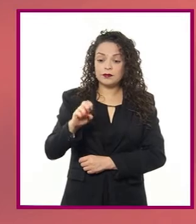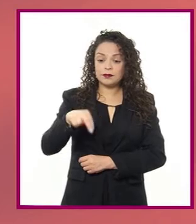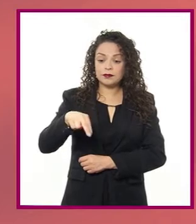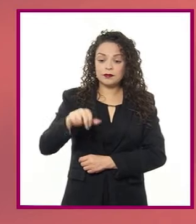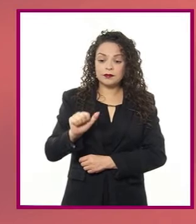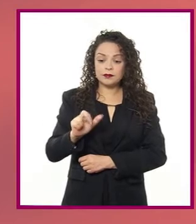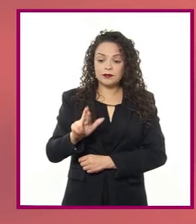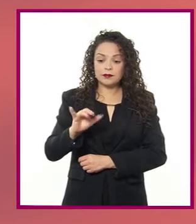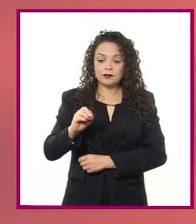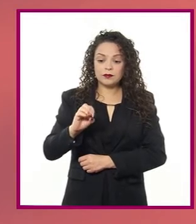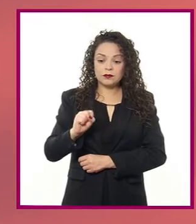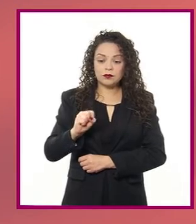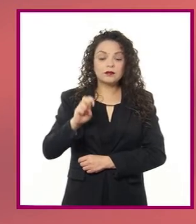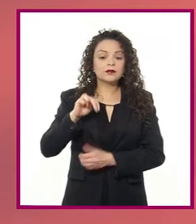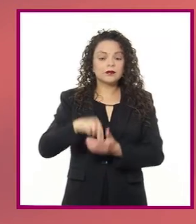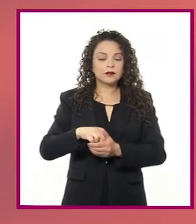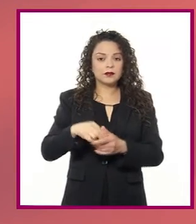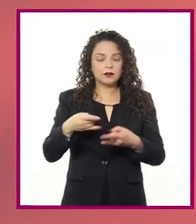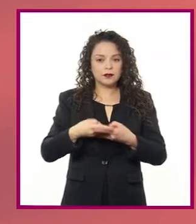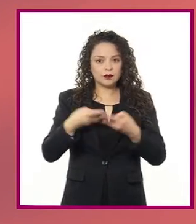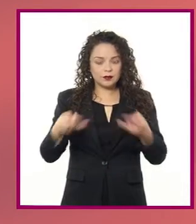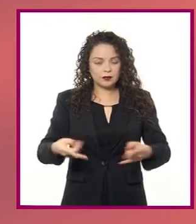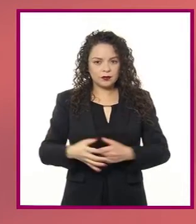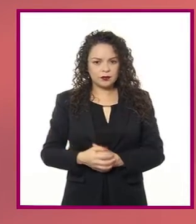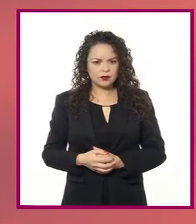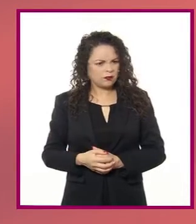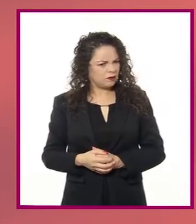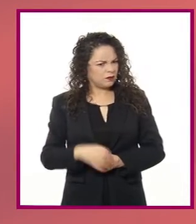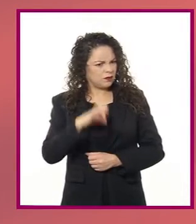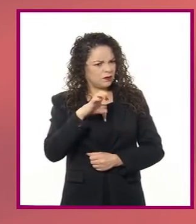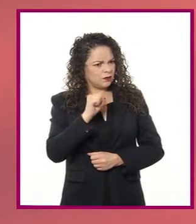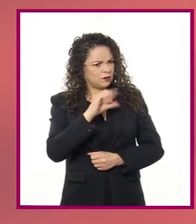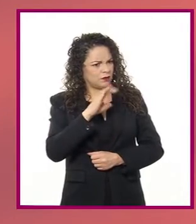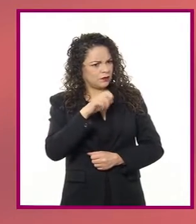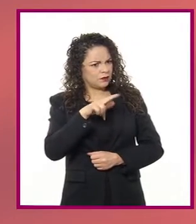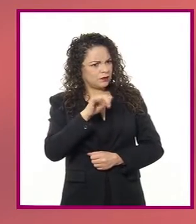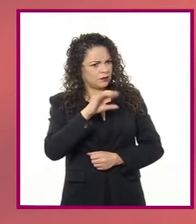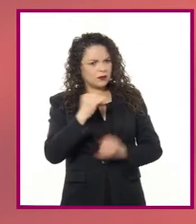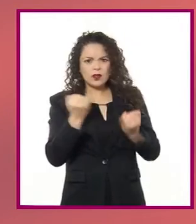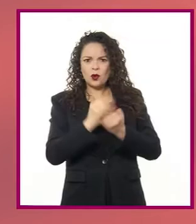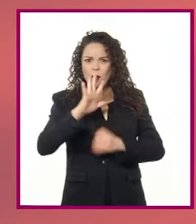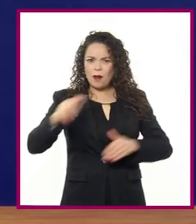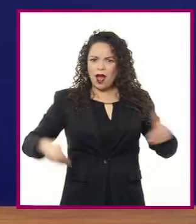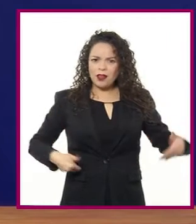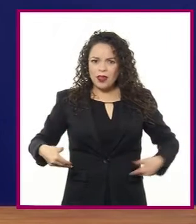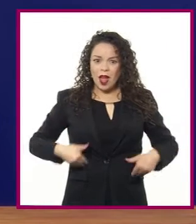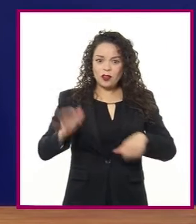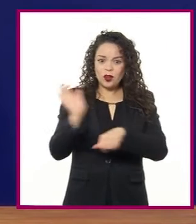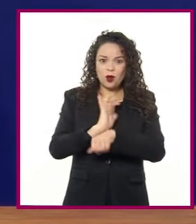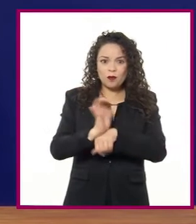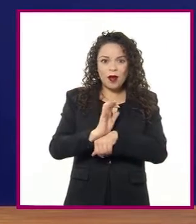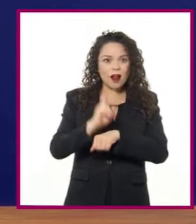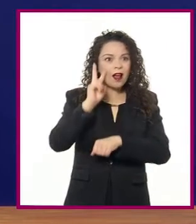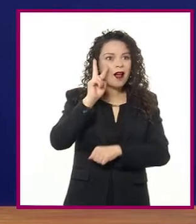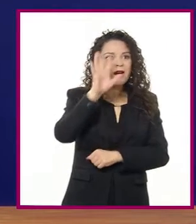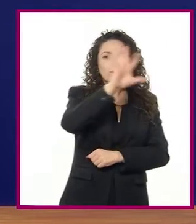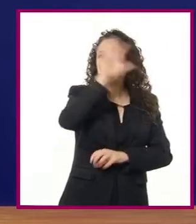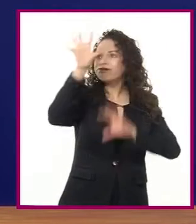historietas. ¿Escenarios? ¿Como en las obras de teatro y las películas? Así